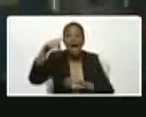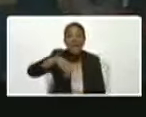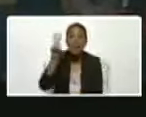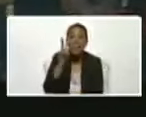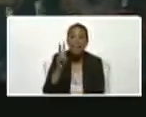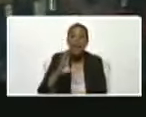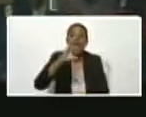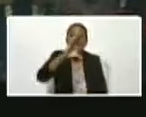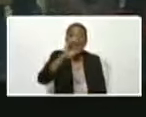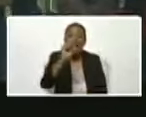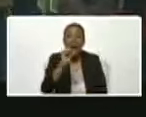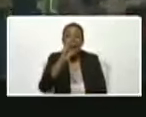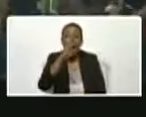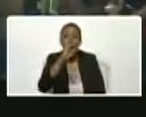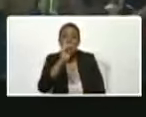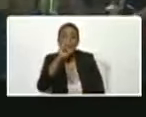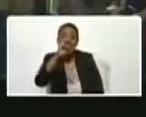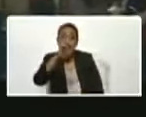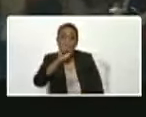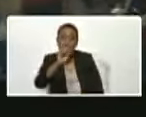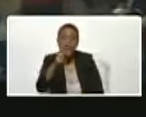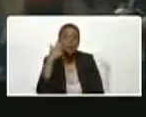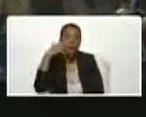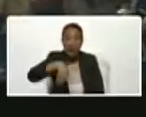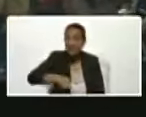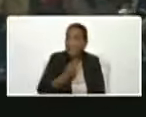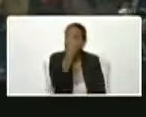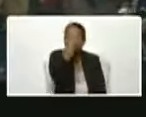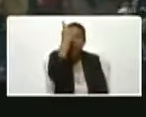cabima es la verdad Penélope